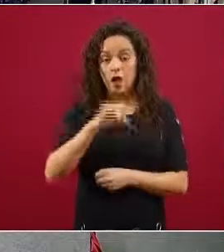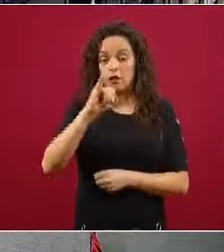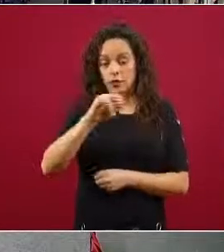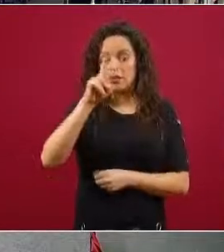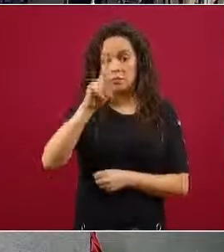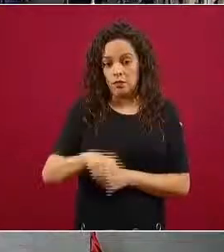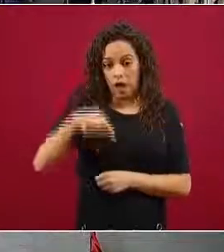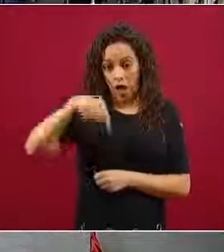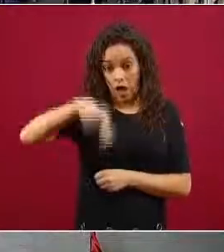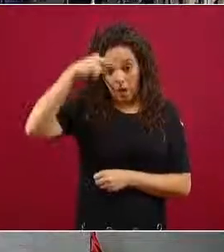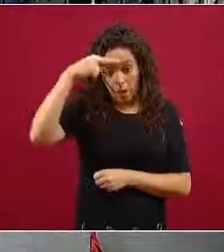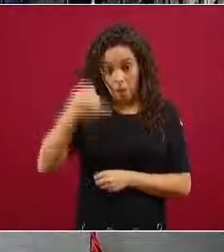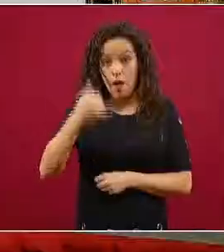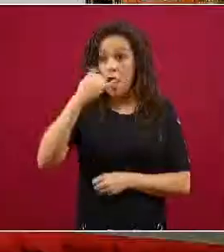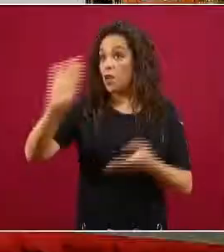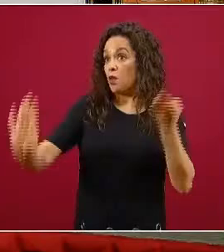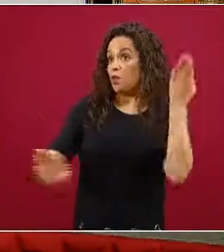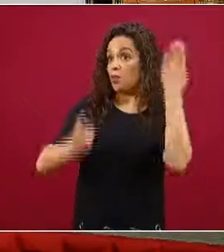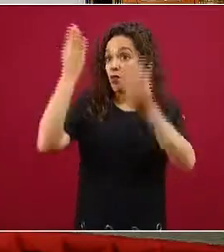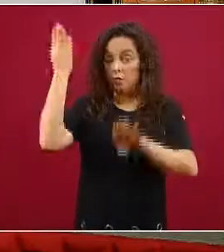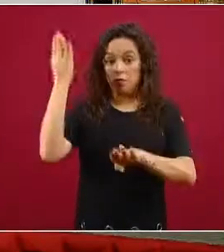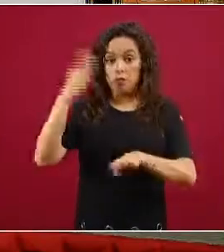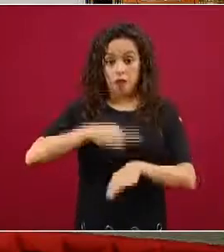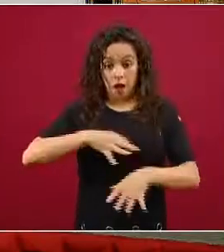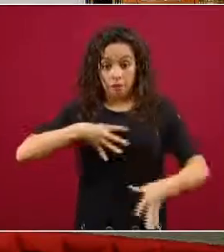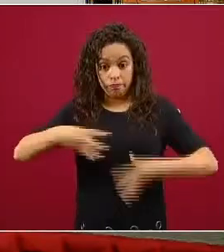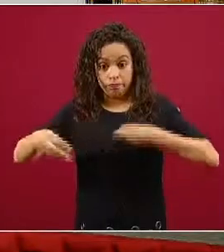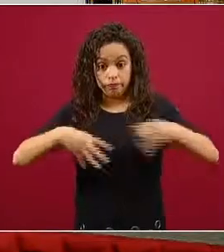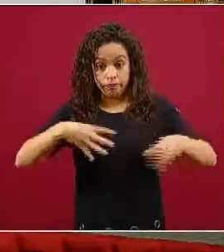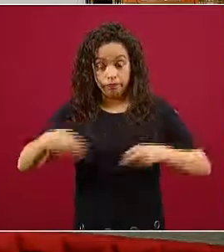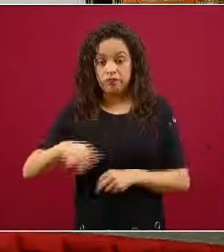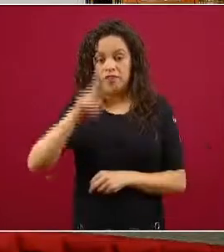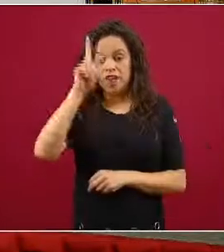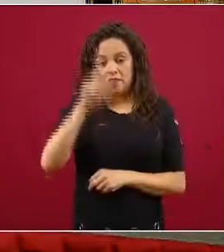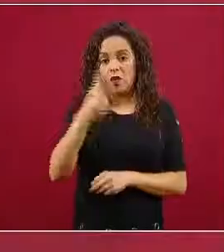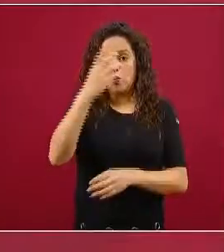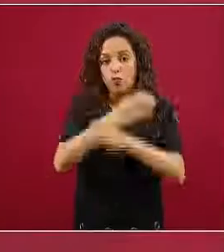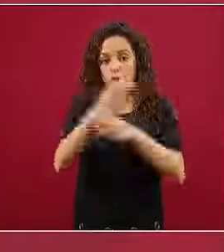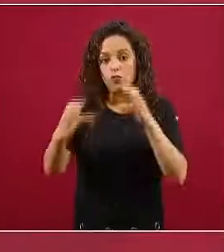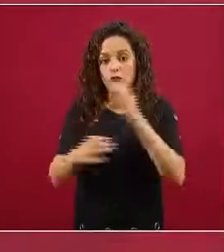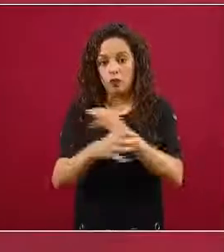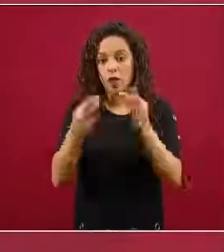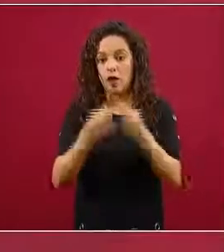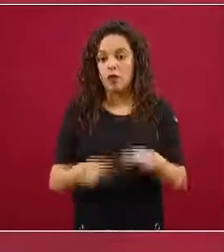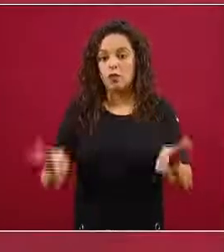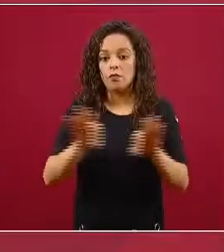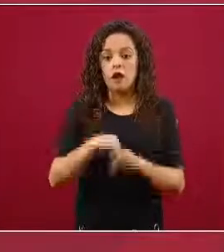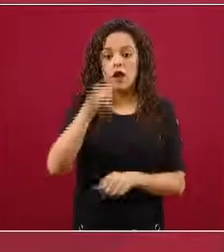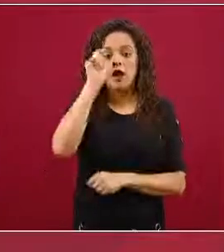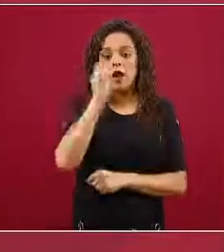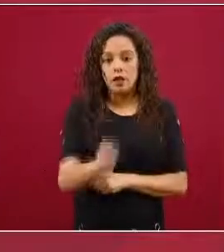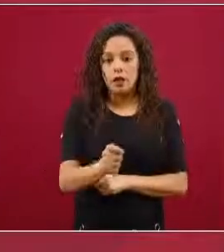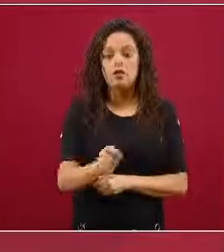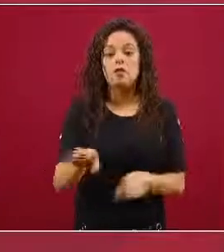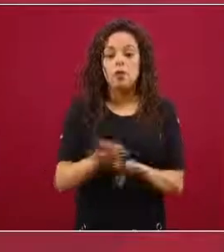la epidemia ha causado dos retos importantes respecto a la continuidad de operaciones de la